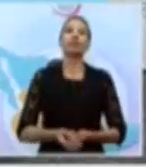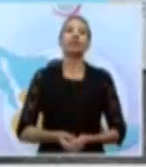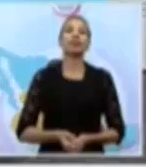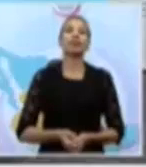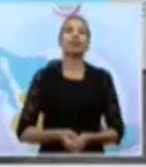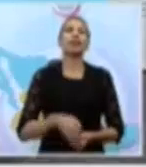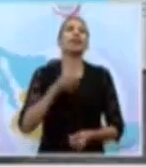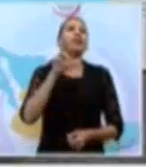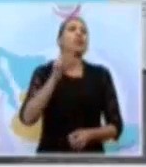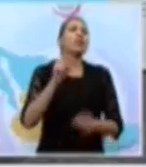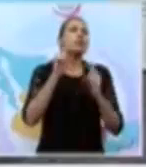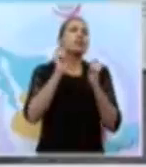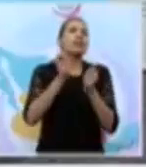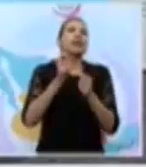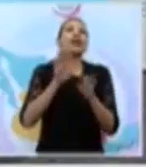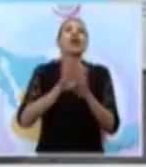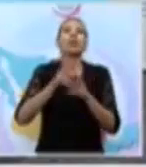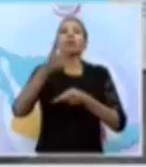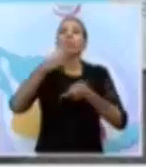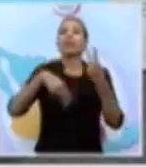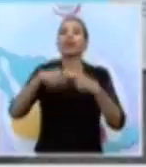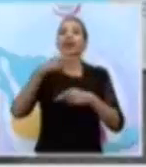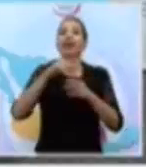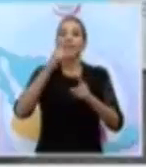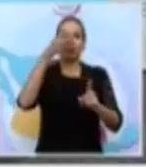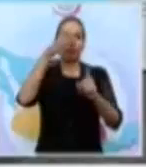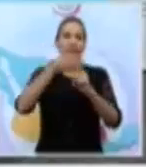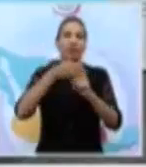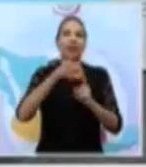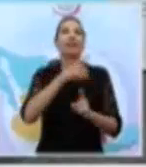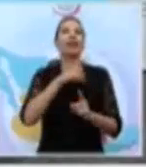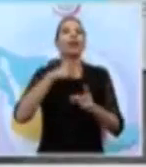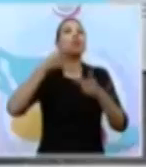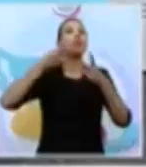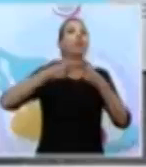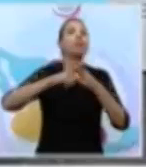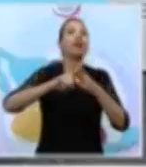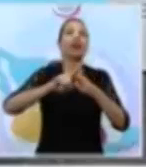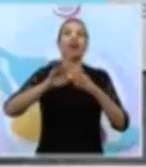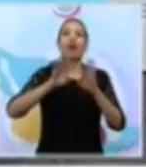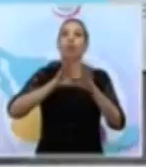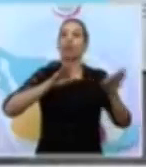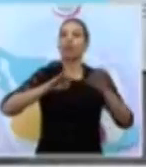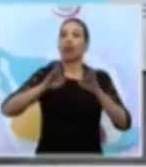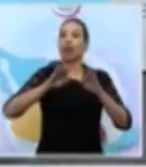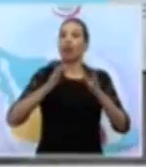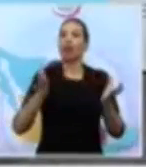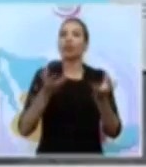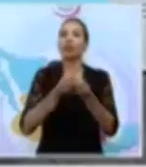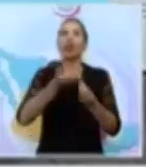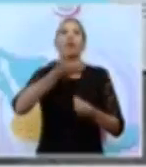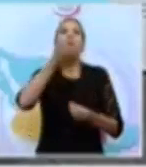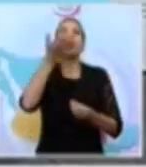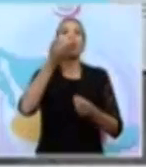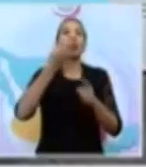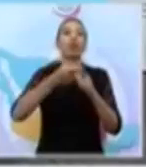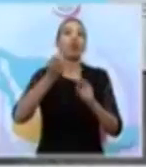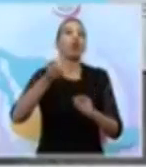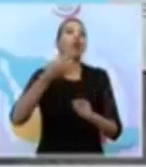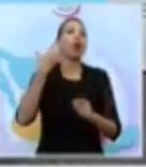No se trata de un punto de llegada, sino del inicio de una dinámica de trabajo en